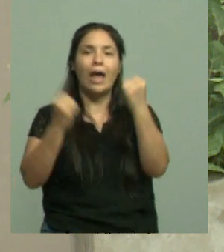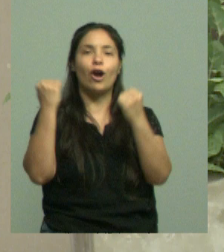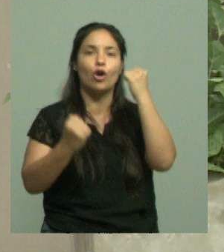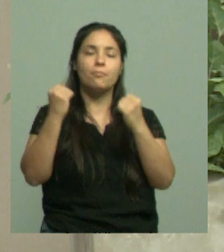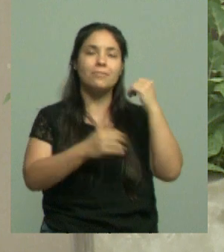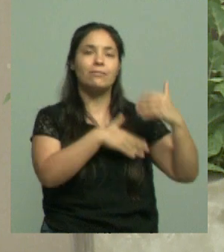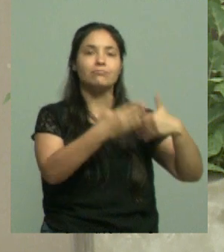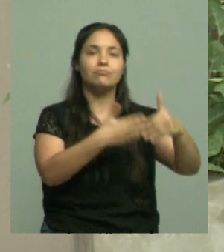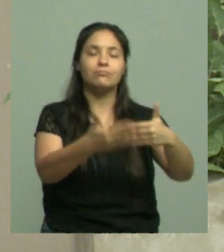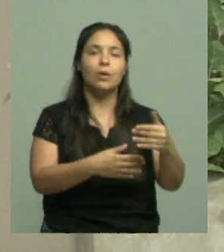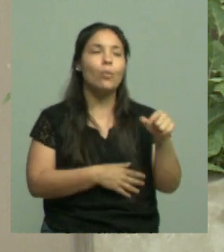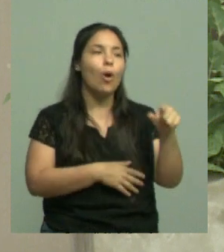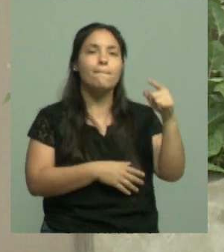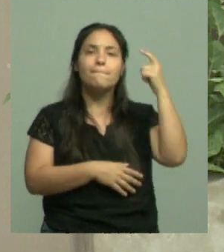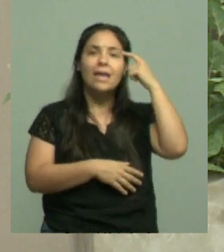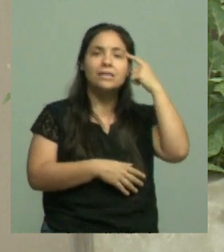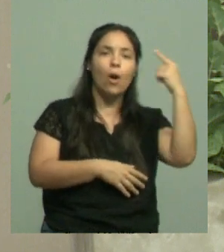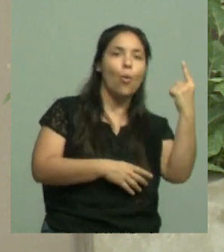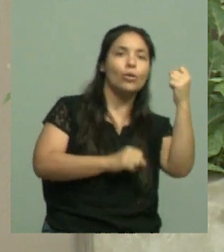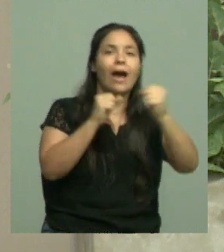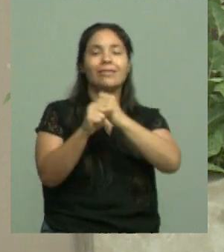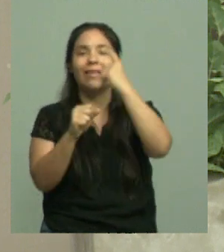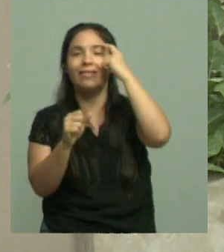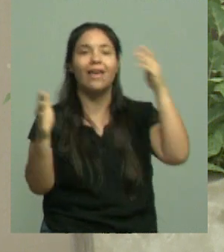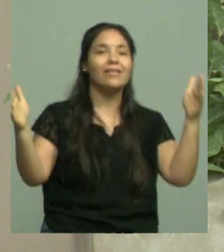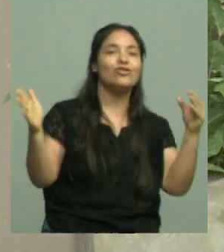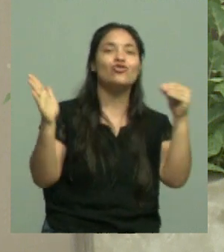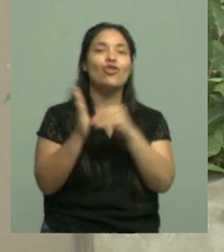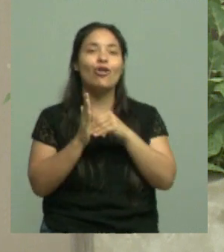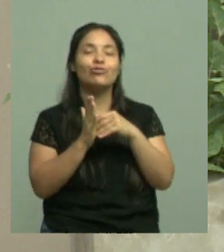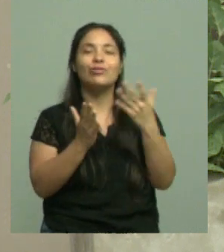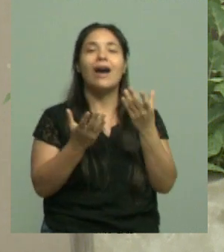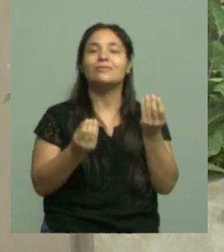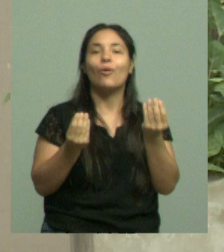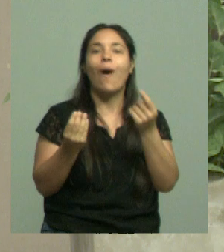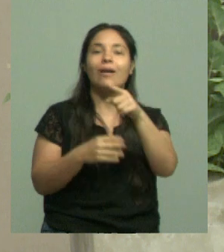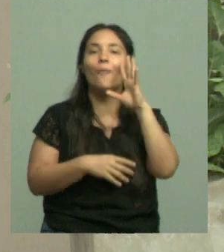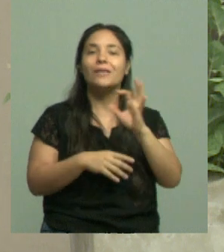para vos? Uy, qué difícil lo que me estás pidiendo.